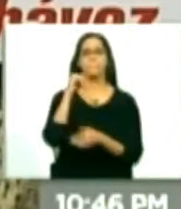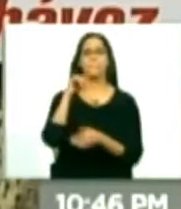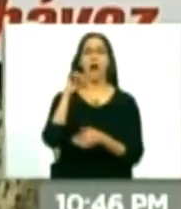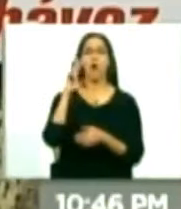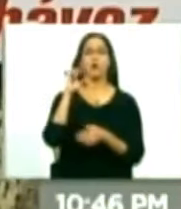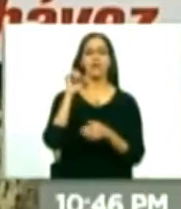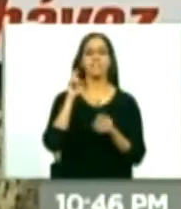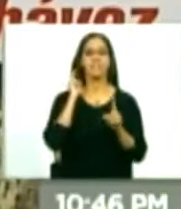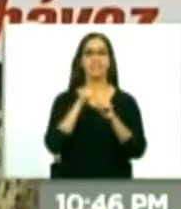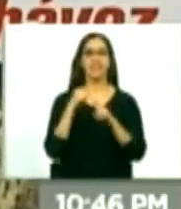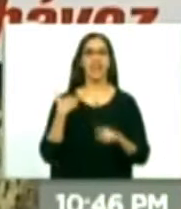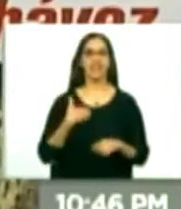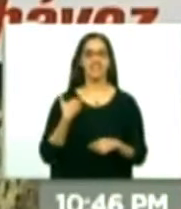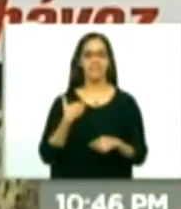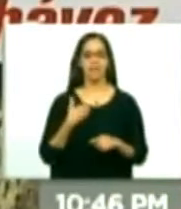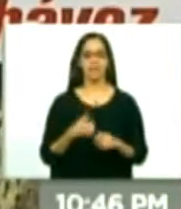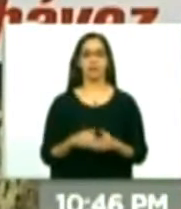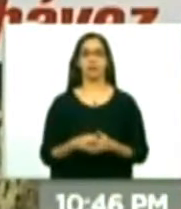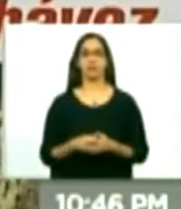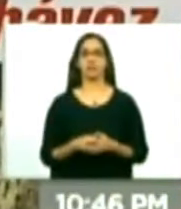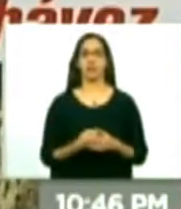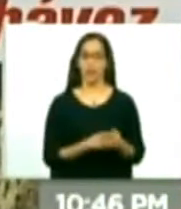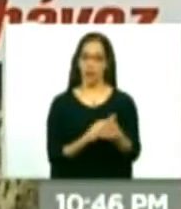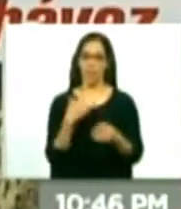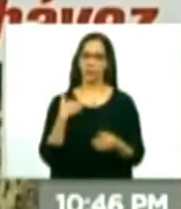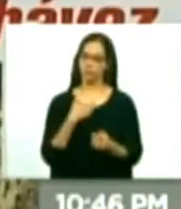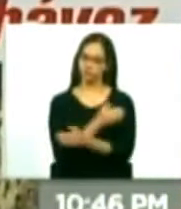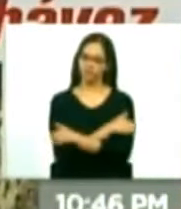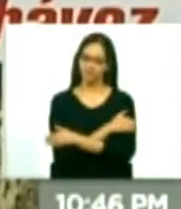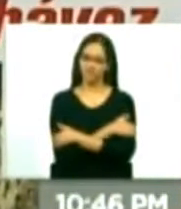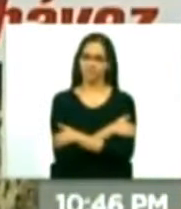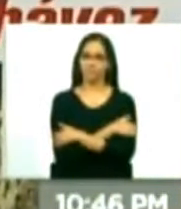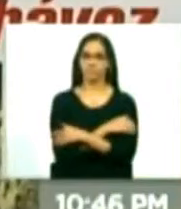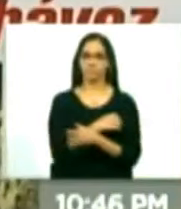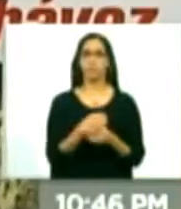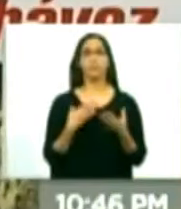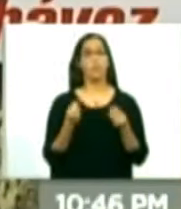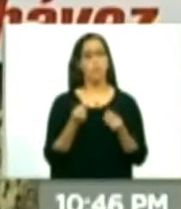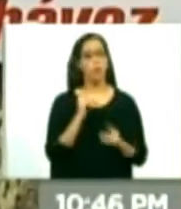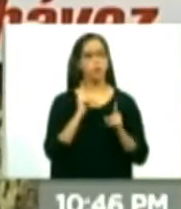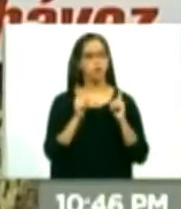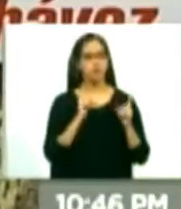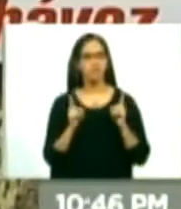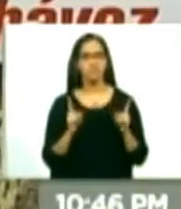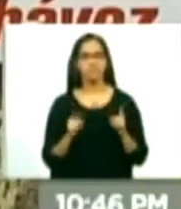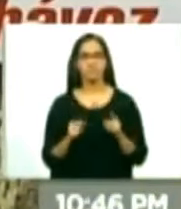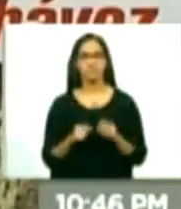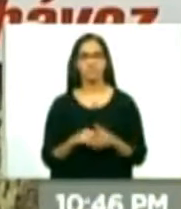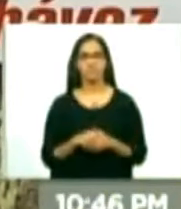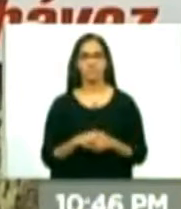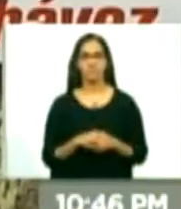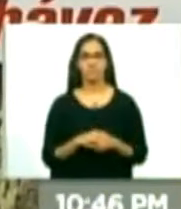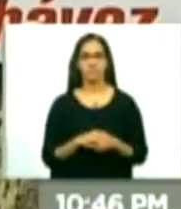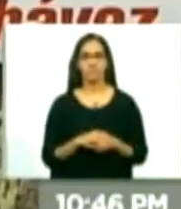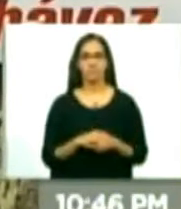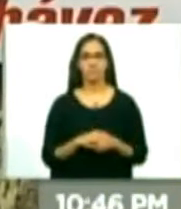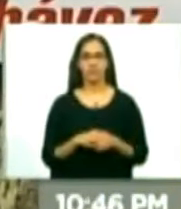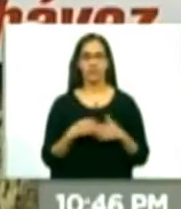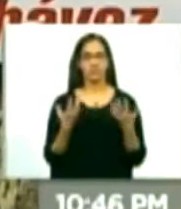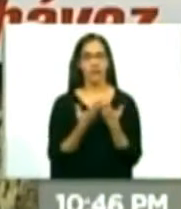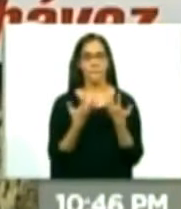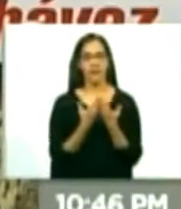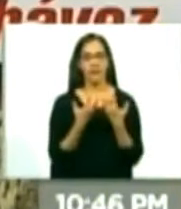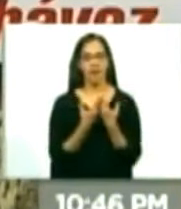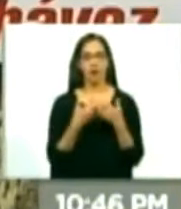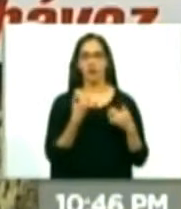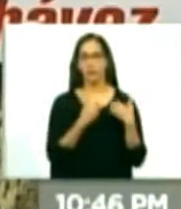desde Argentina. Los hermanos argentinos, un gran abrazo. Muchos se ponen, están peleados ahí con